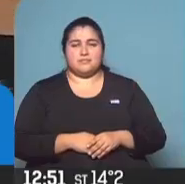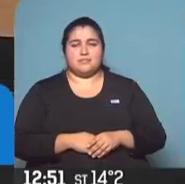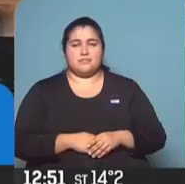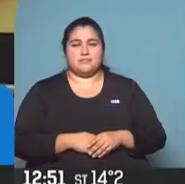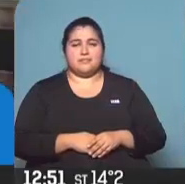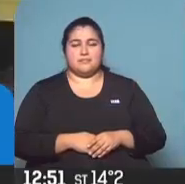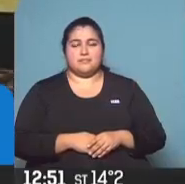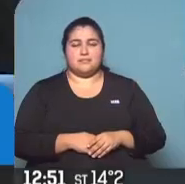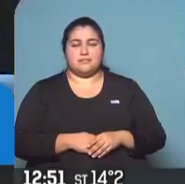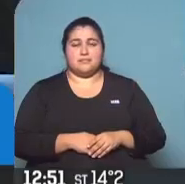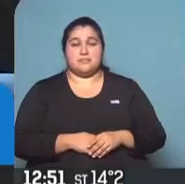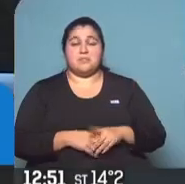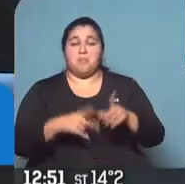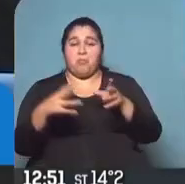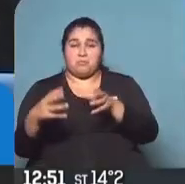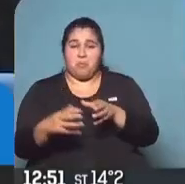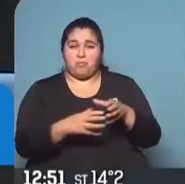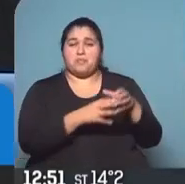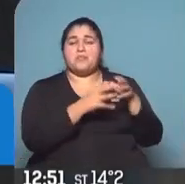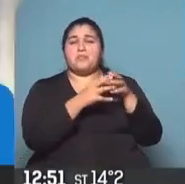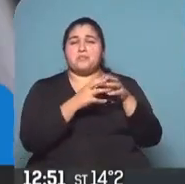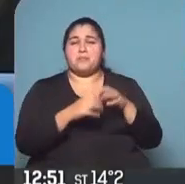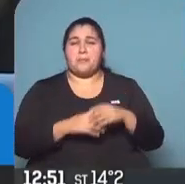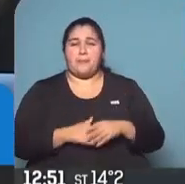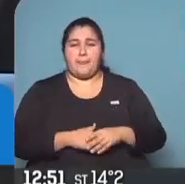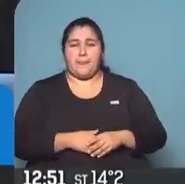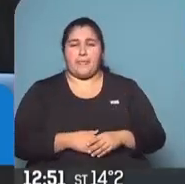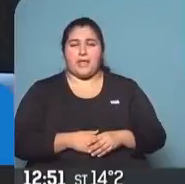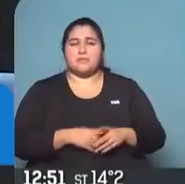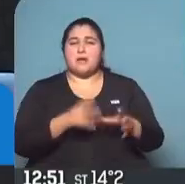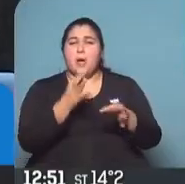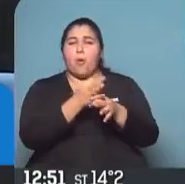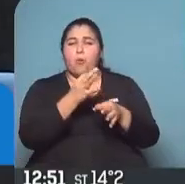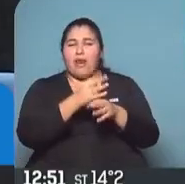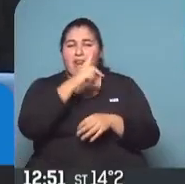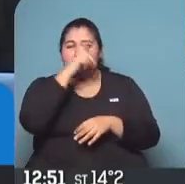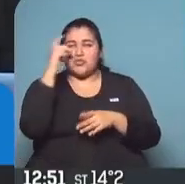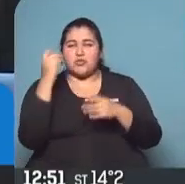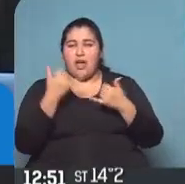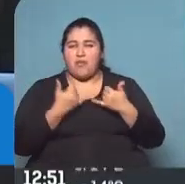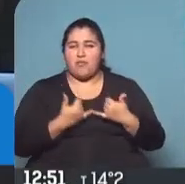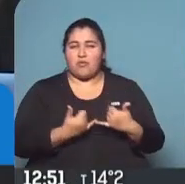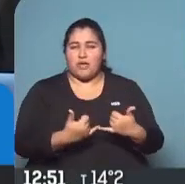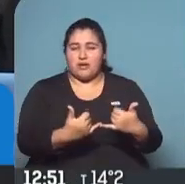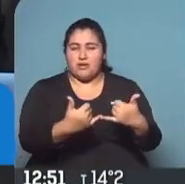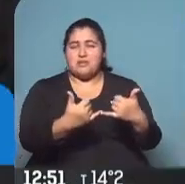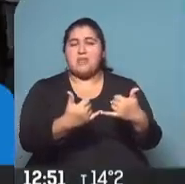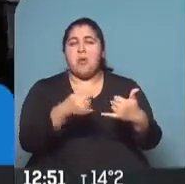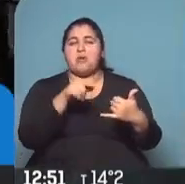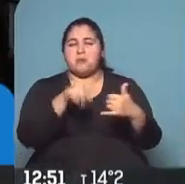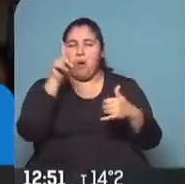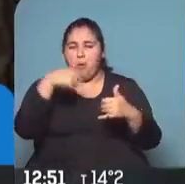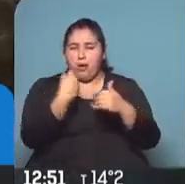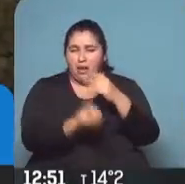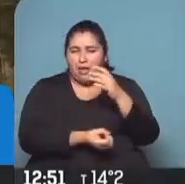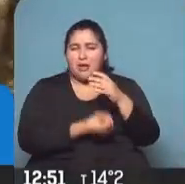clase tu pasión hacia el palco oficial escuela nacional fluvial los orígenes de las escuelas